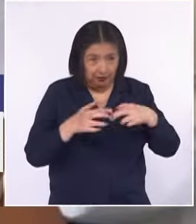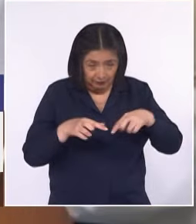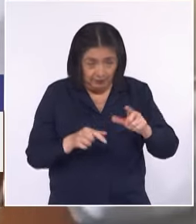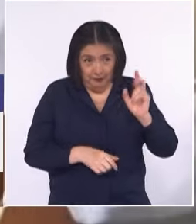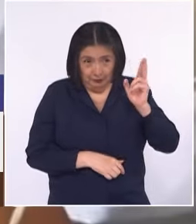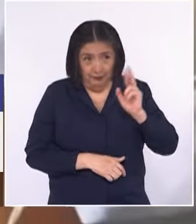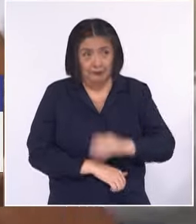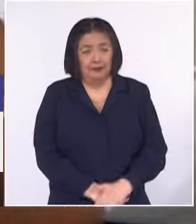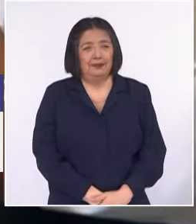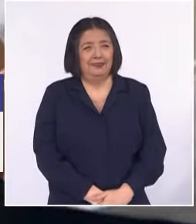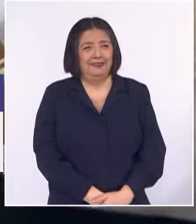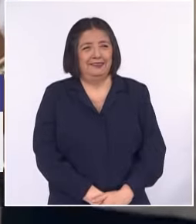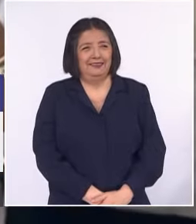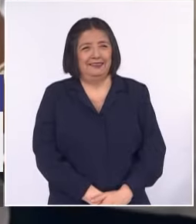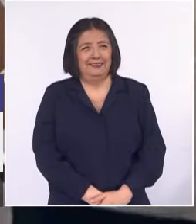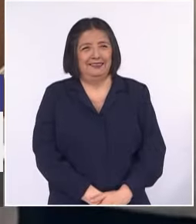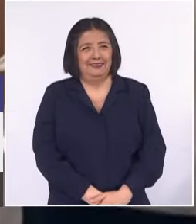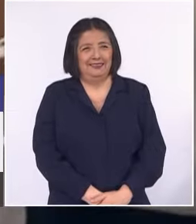permiso tu profe.